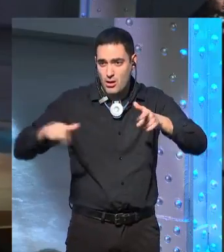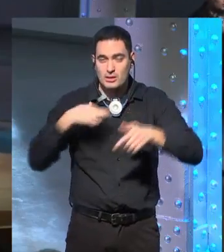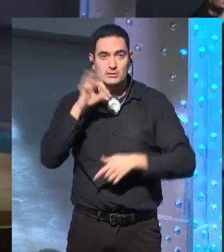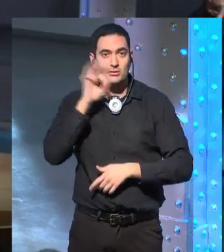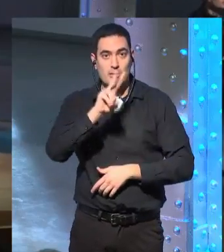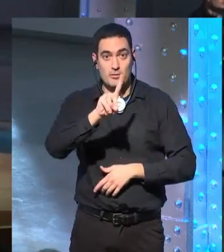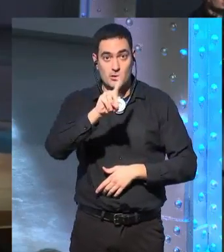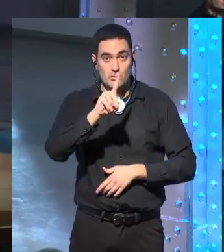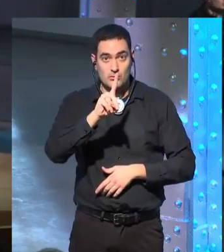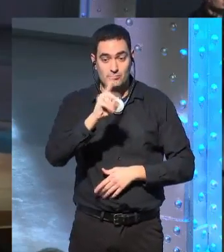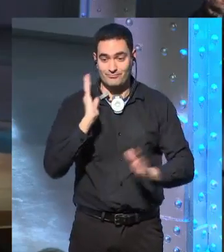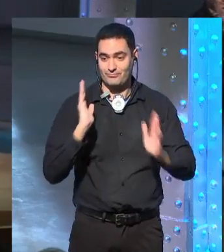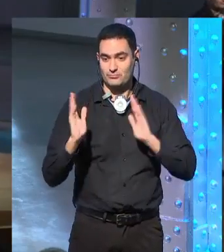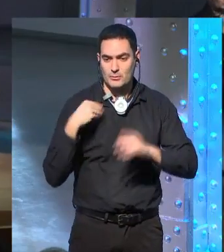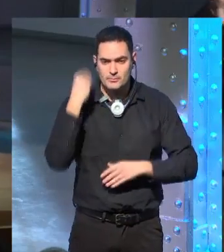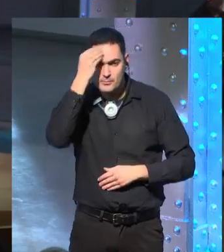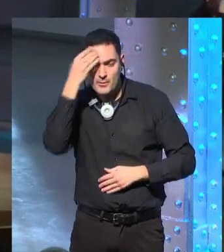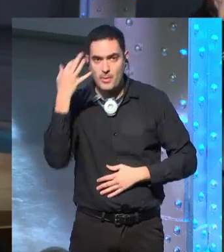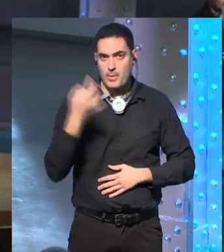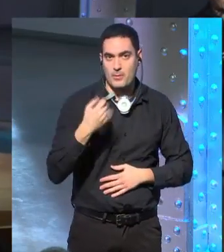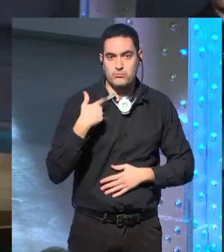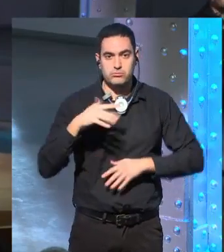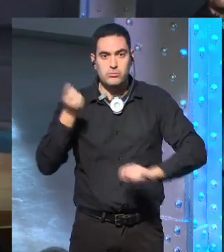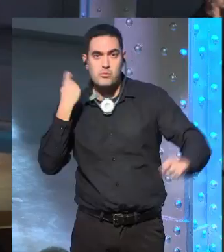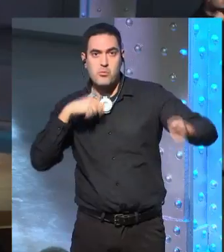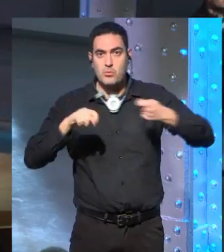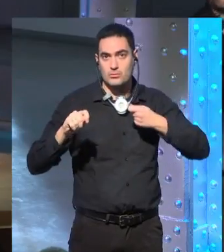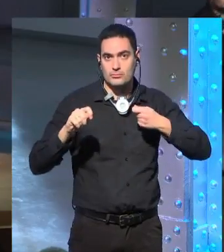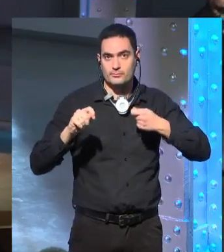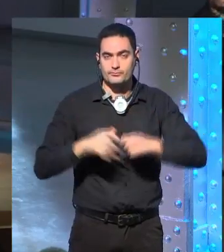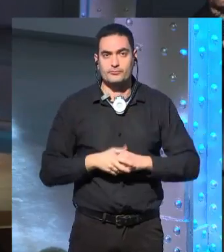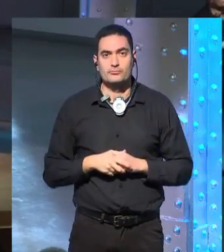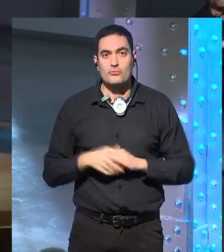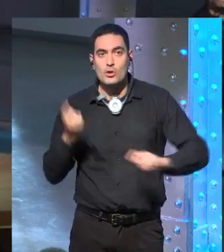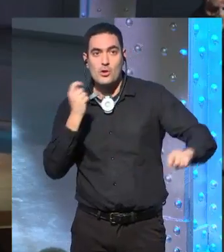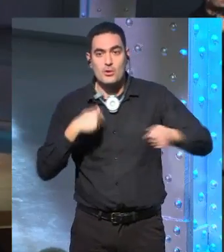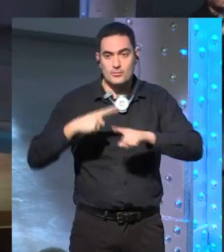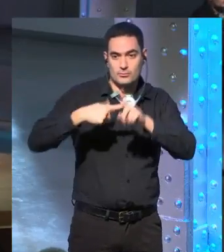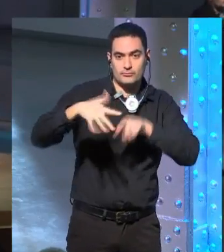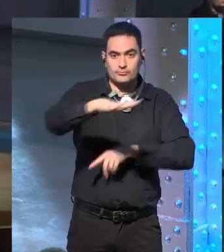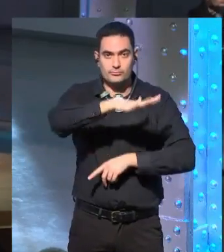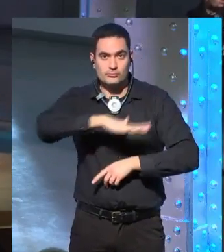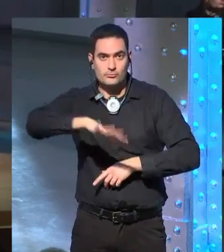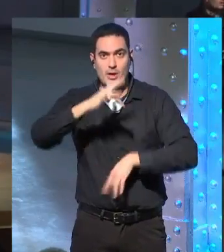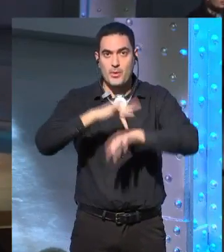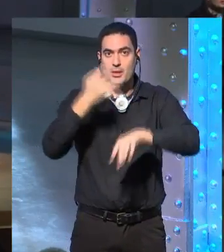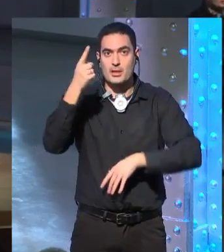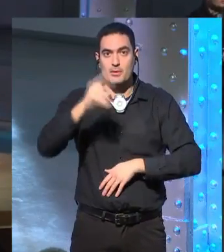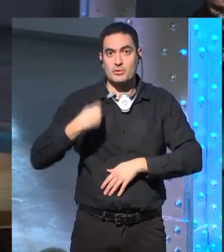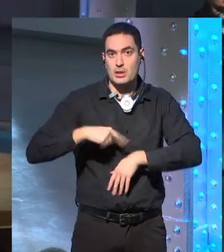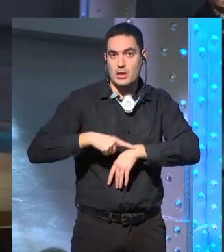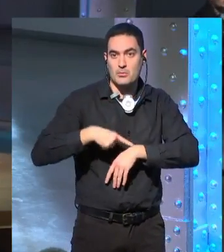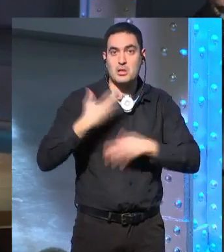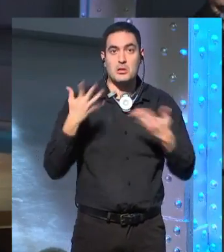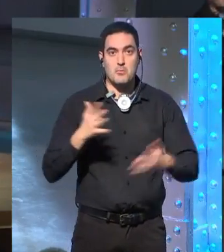siglo XXI tienes que pensar y actuar a un nivel local, global y digital al mismo